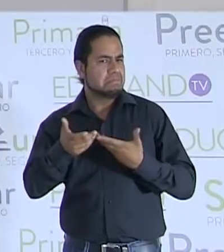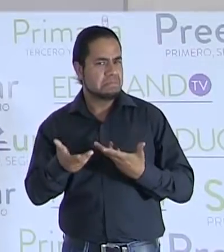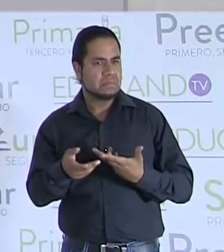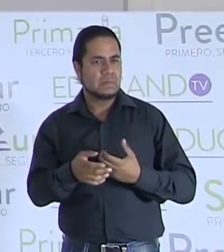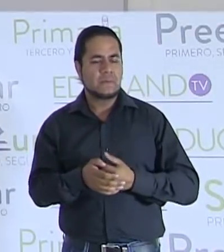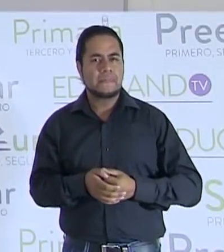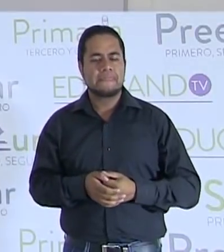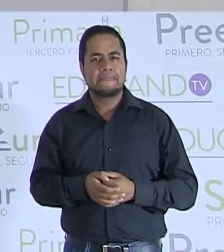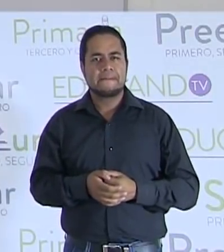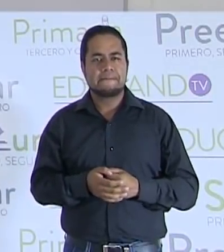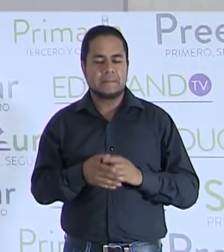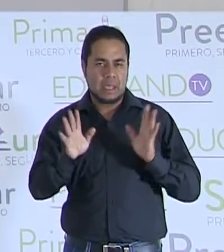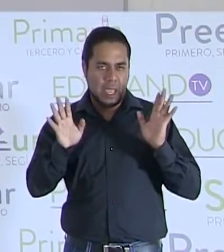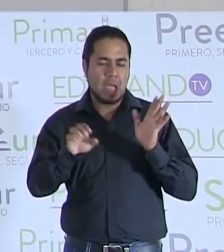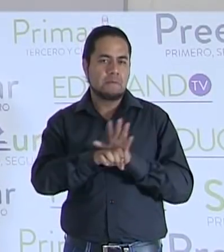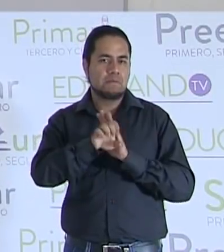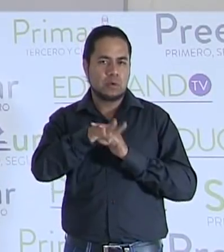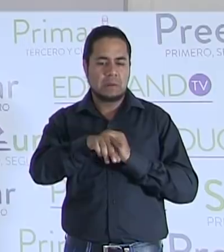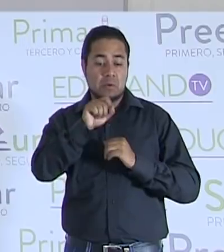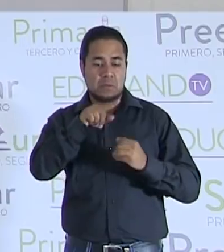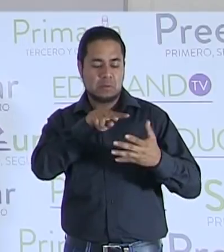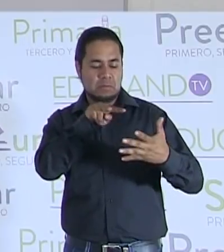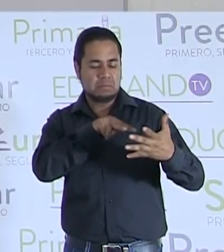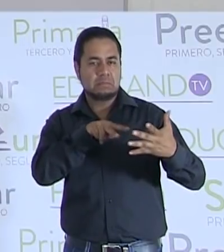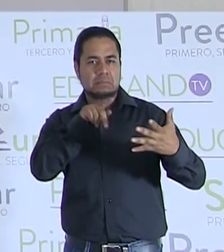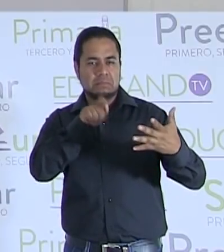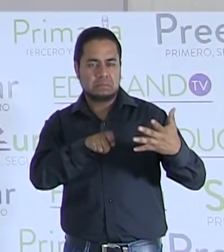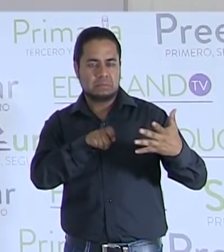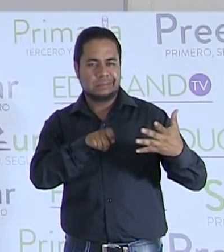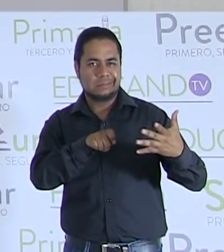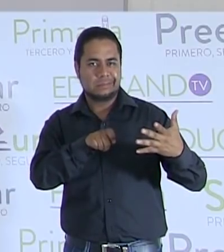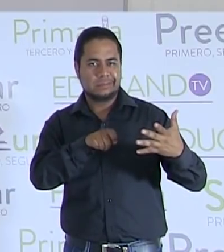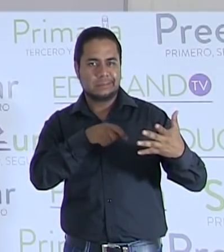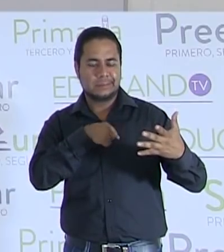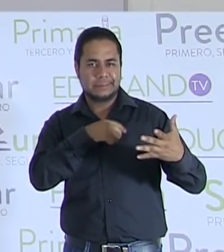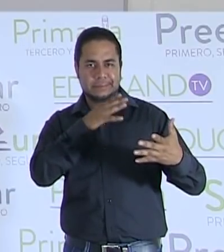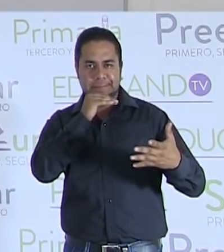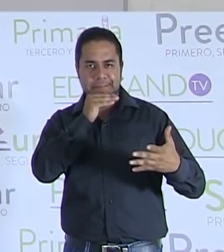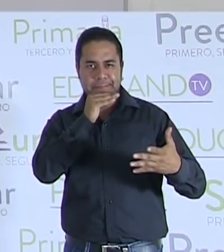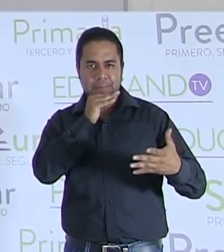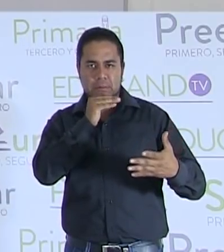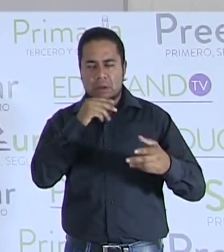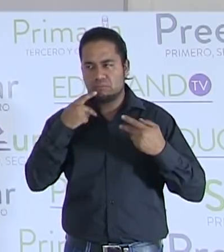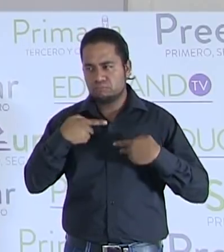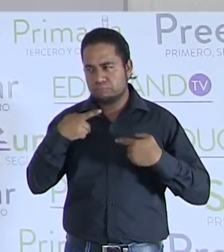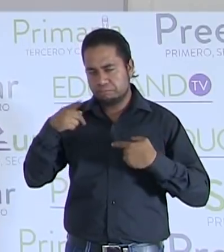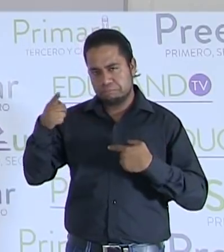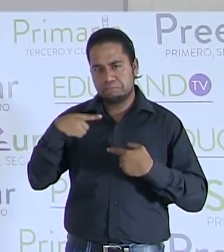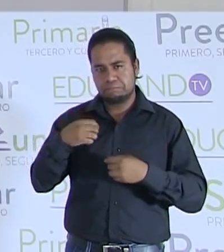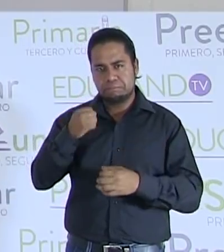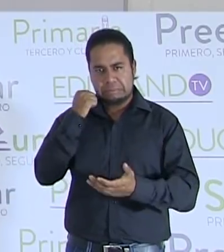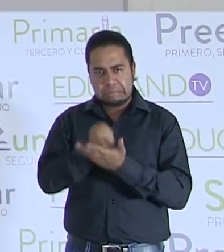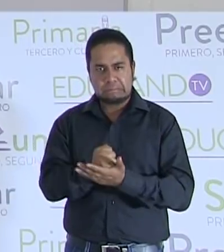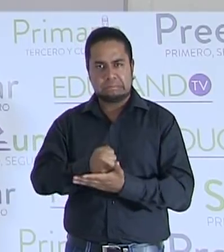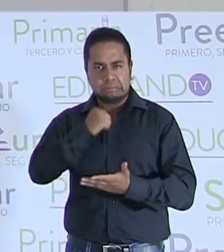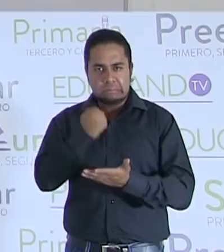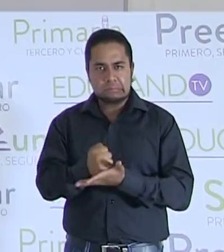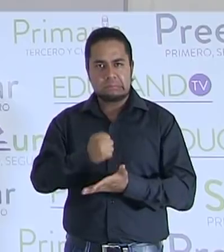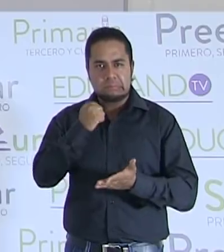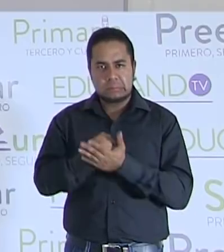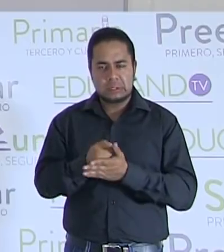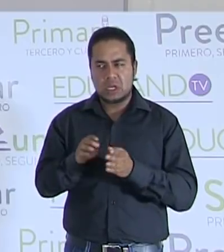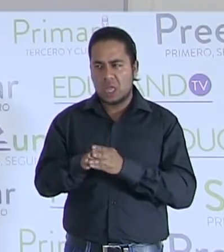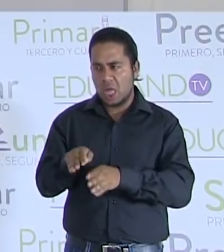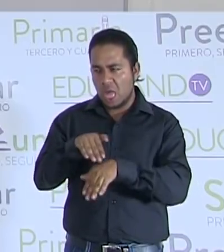Que, por ejemplo, este refrán nos habla de que no podemos forzar a las personas, forzar las